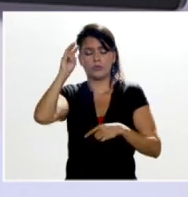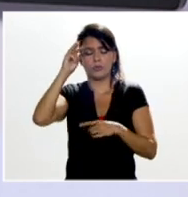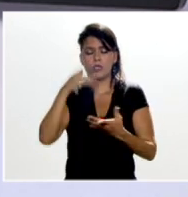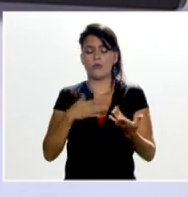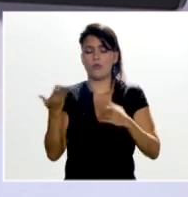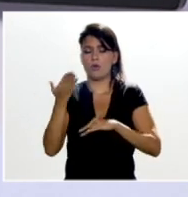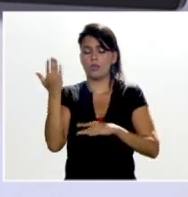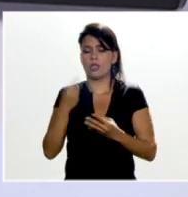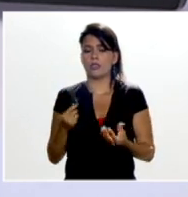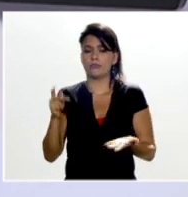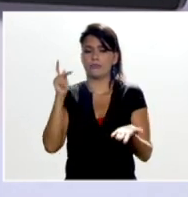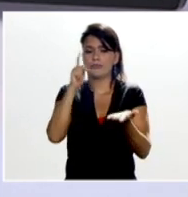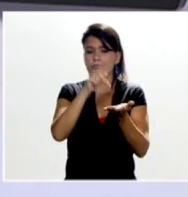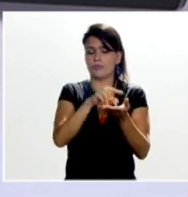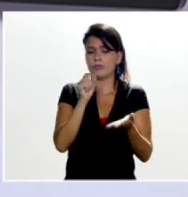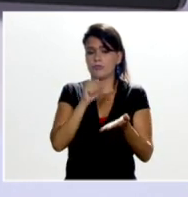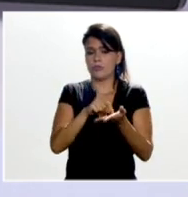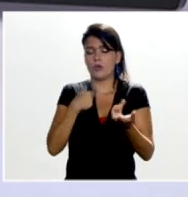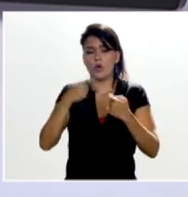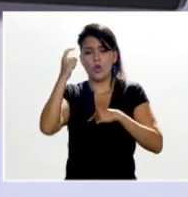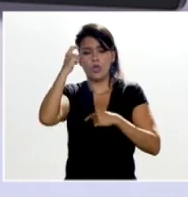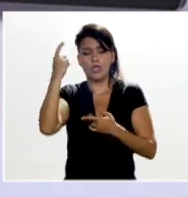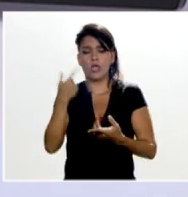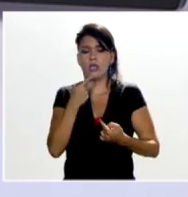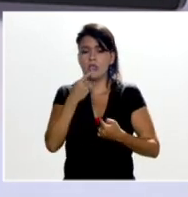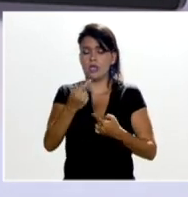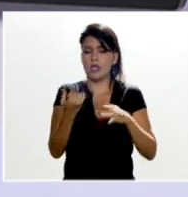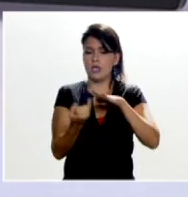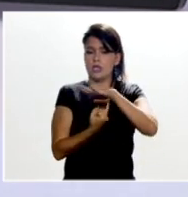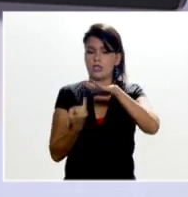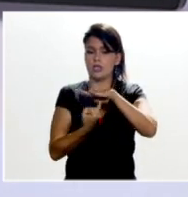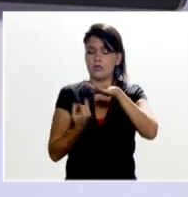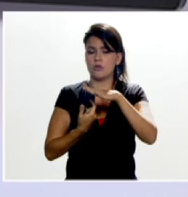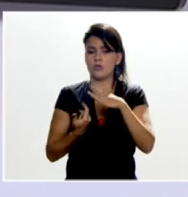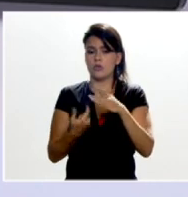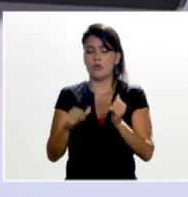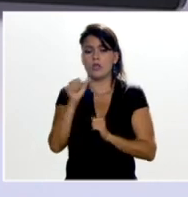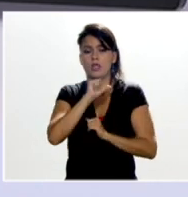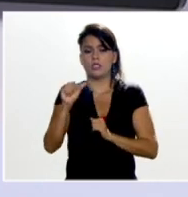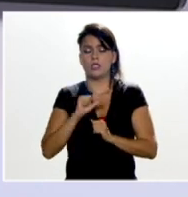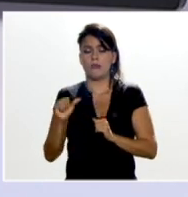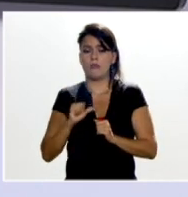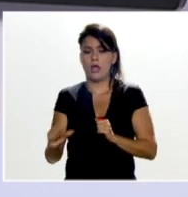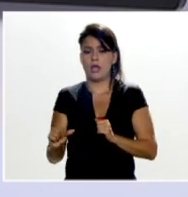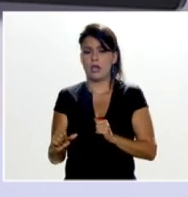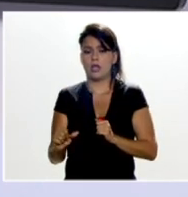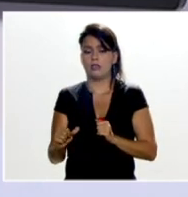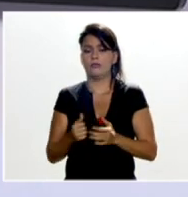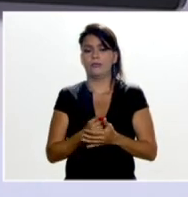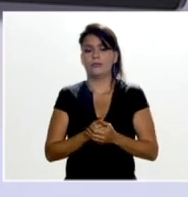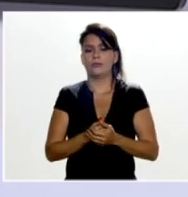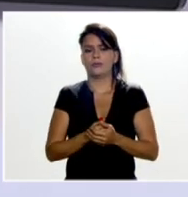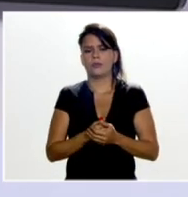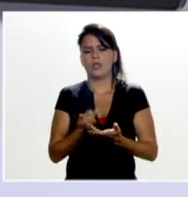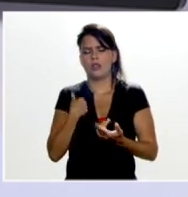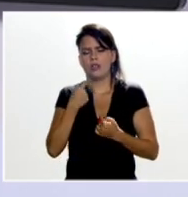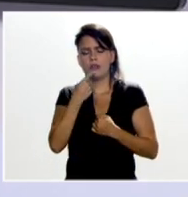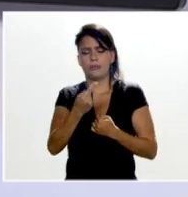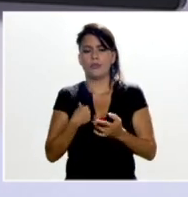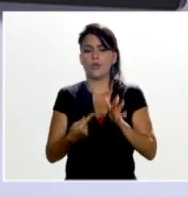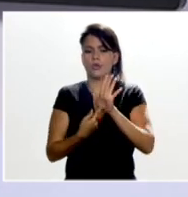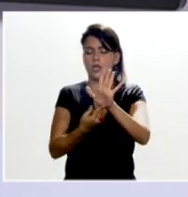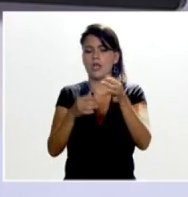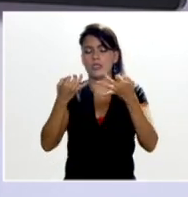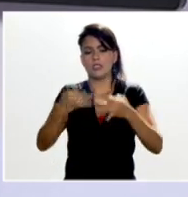puntos de asesoría pedagógica los días indicados en la institución, por supuesto en la semana de flexibilización. Mostrar siempre